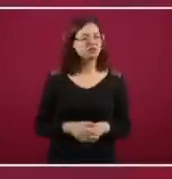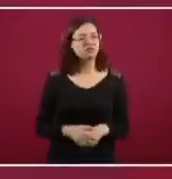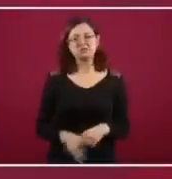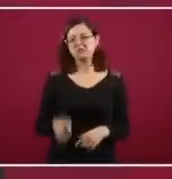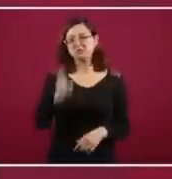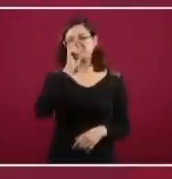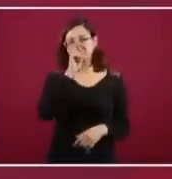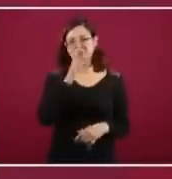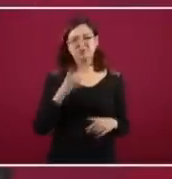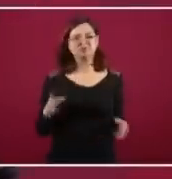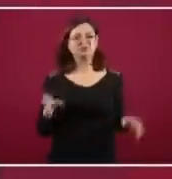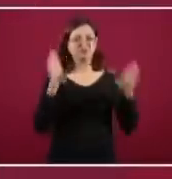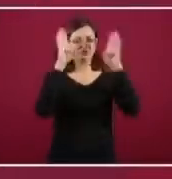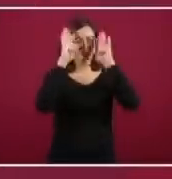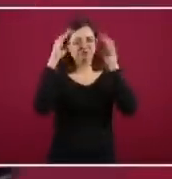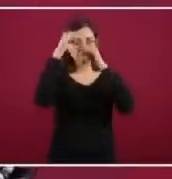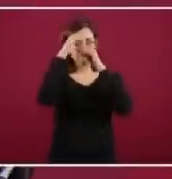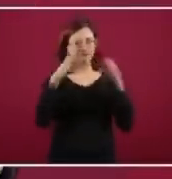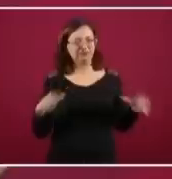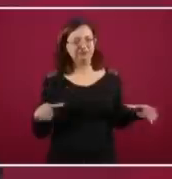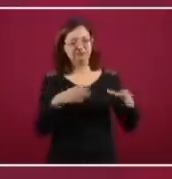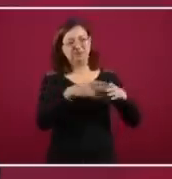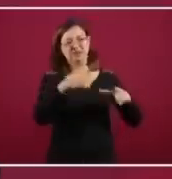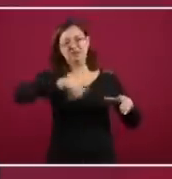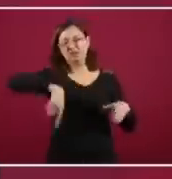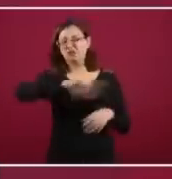A los conservadores pues no les gusta,